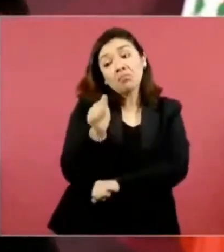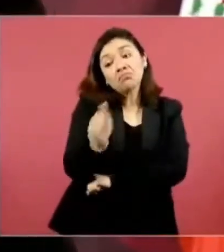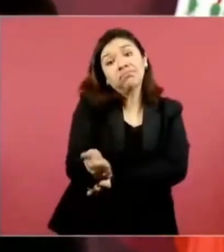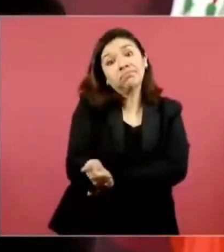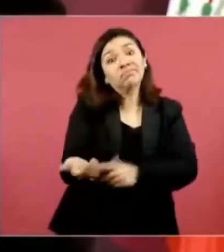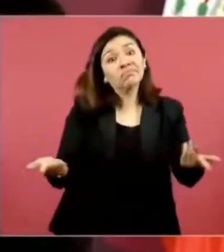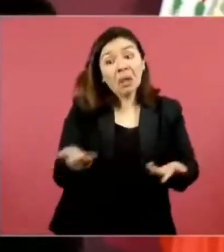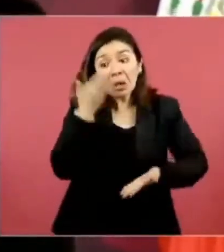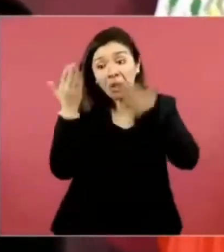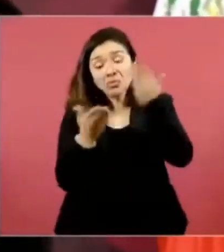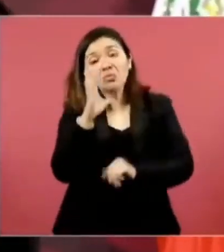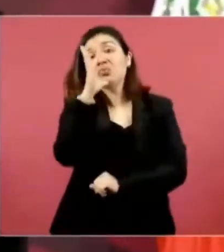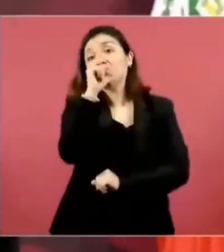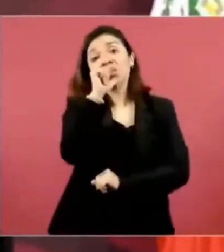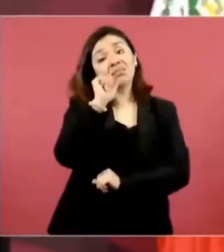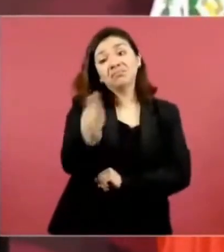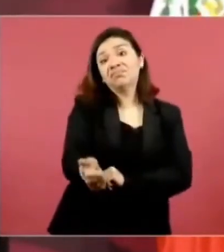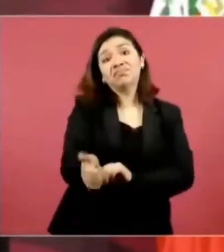ni estudias.